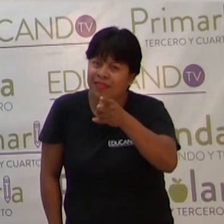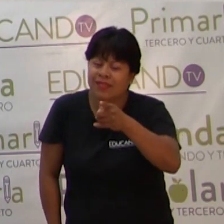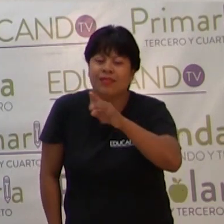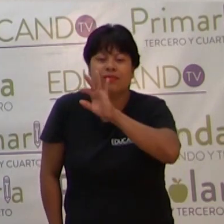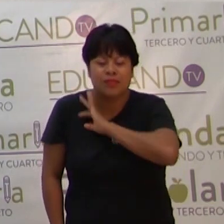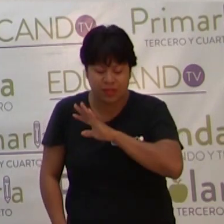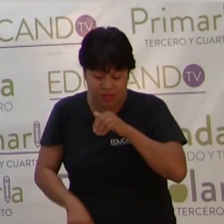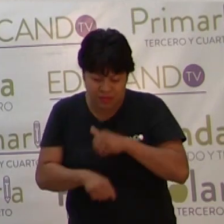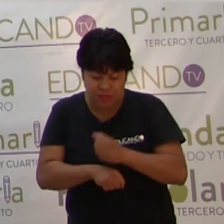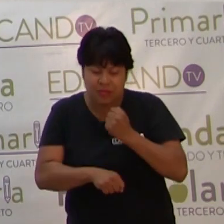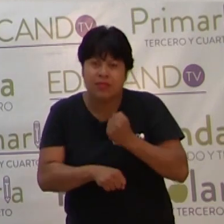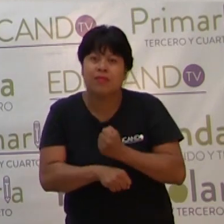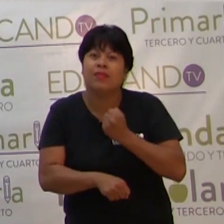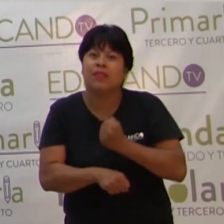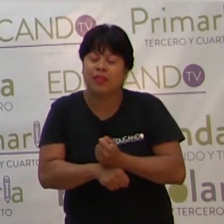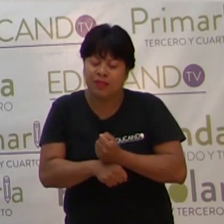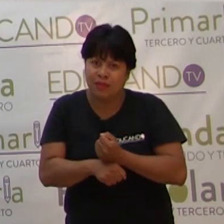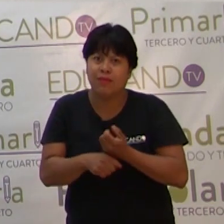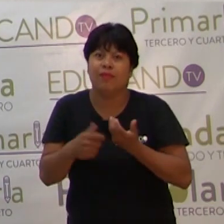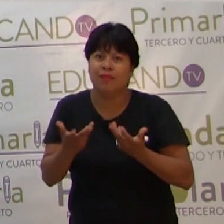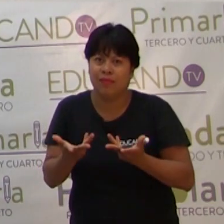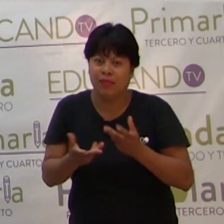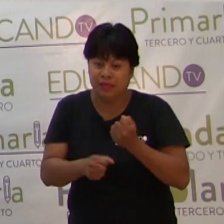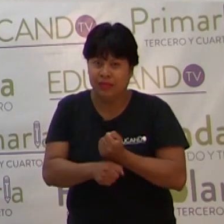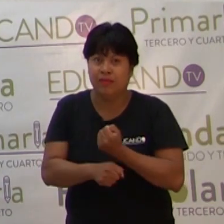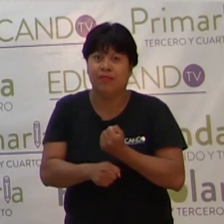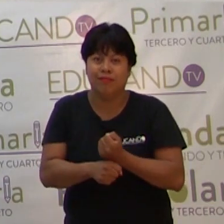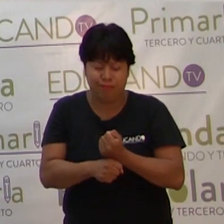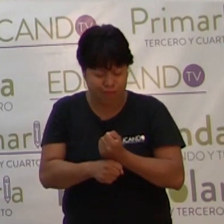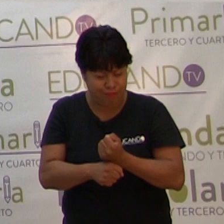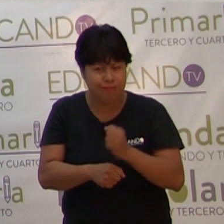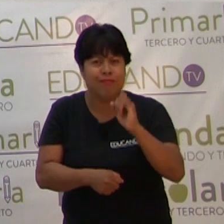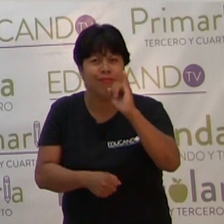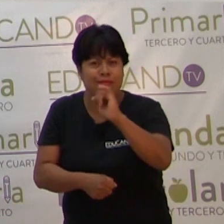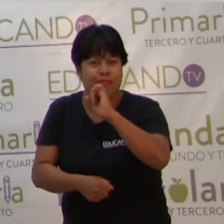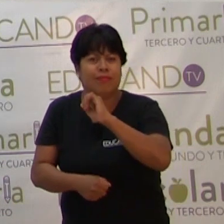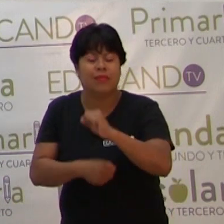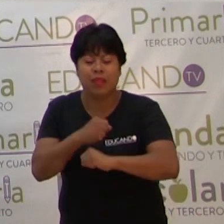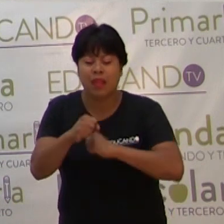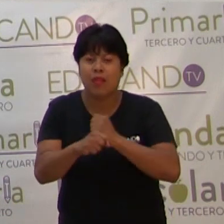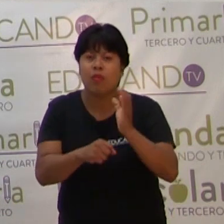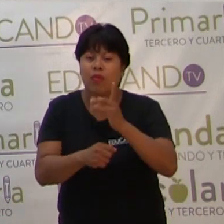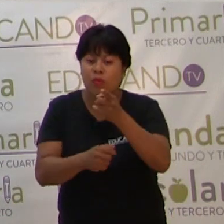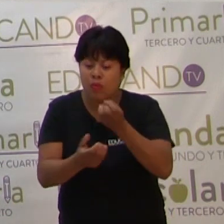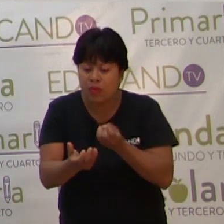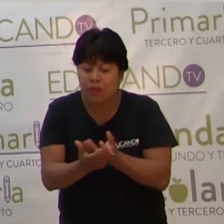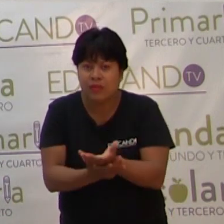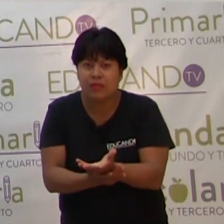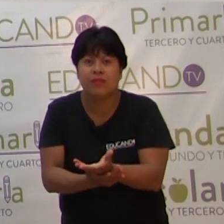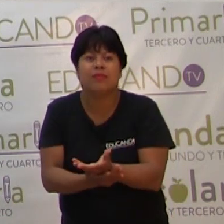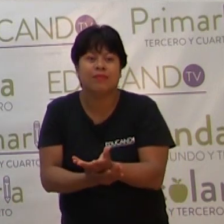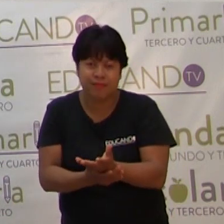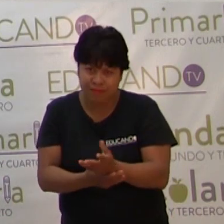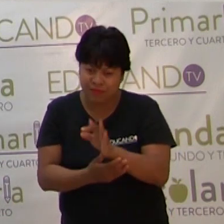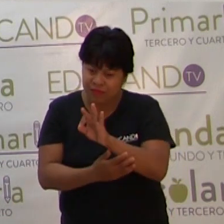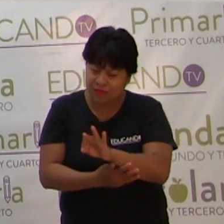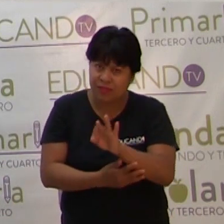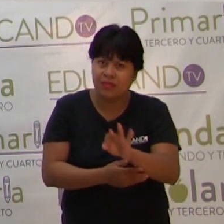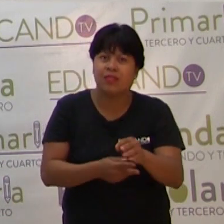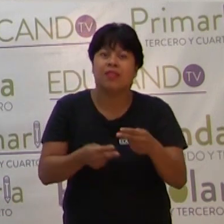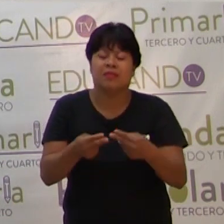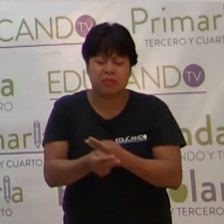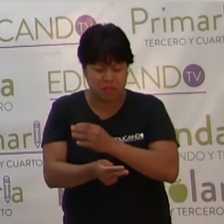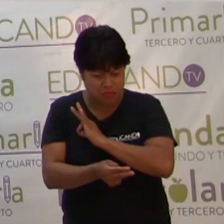el calzado o lo que calzas de tu zapato y el año en que naciste. Necesitamos esos dos datos.